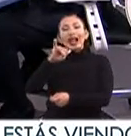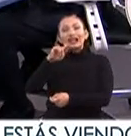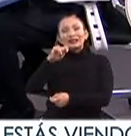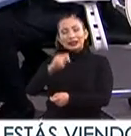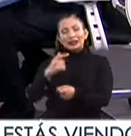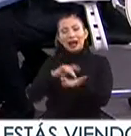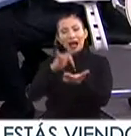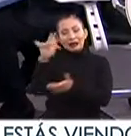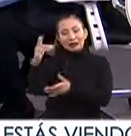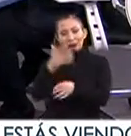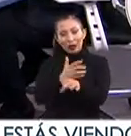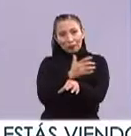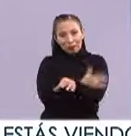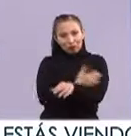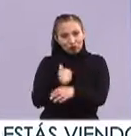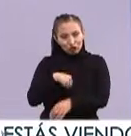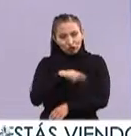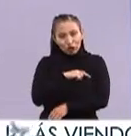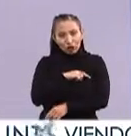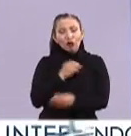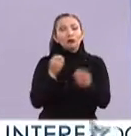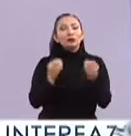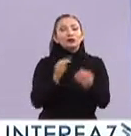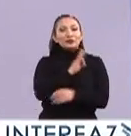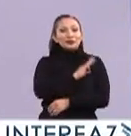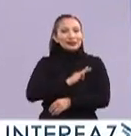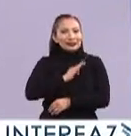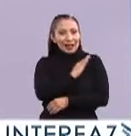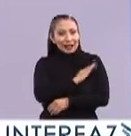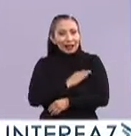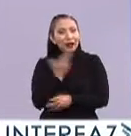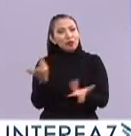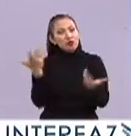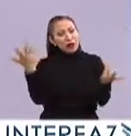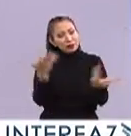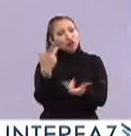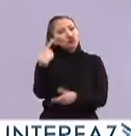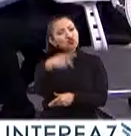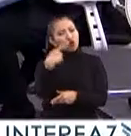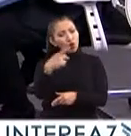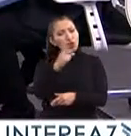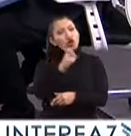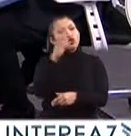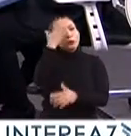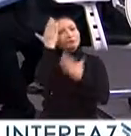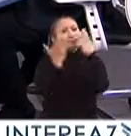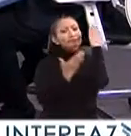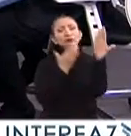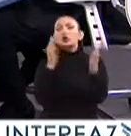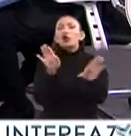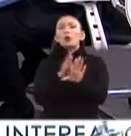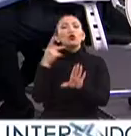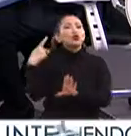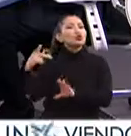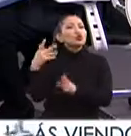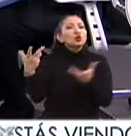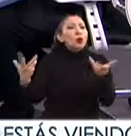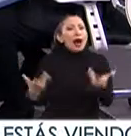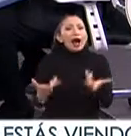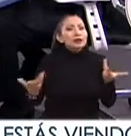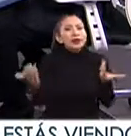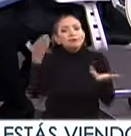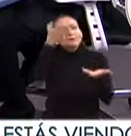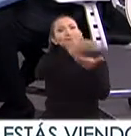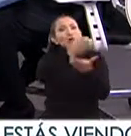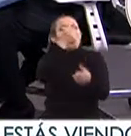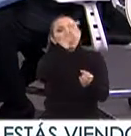muchas gracias por estar con nosotros. Muchas gracias. Muchísimas felicidades por estar haciendo este doctorado. Cuéntanos cómo lograste